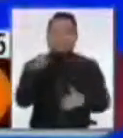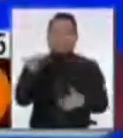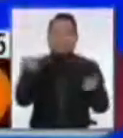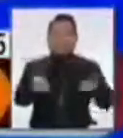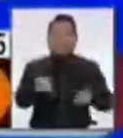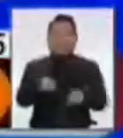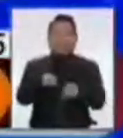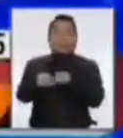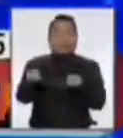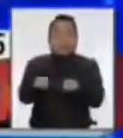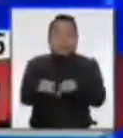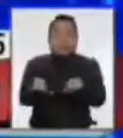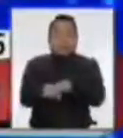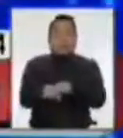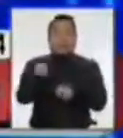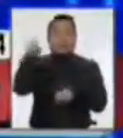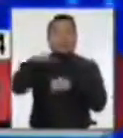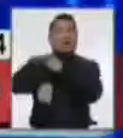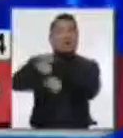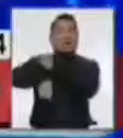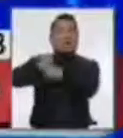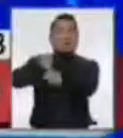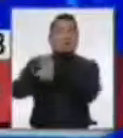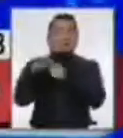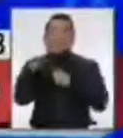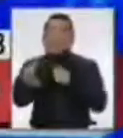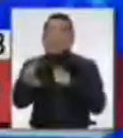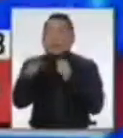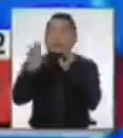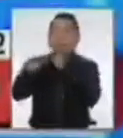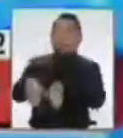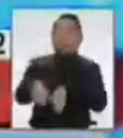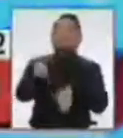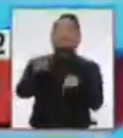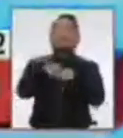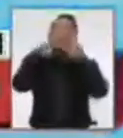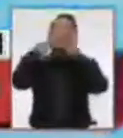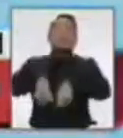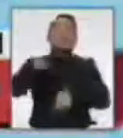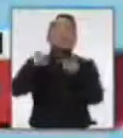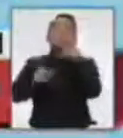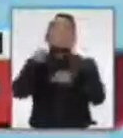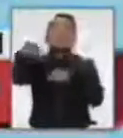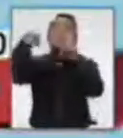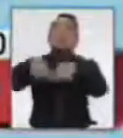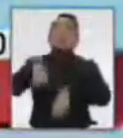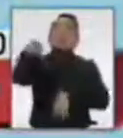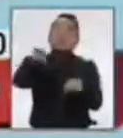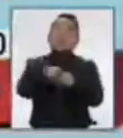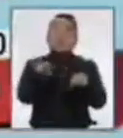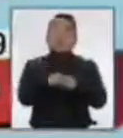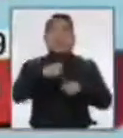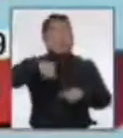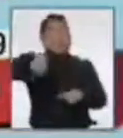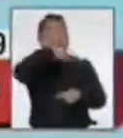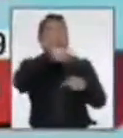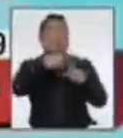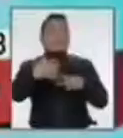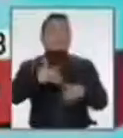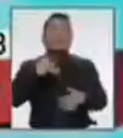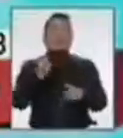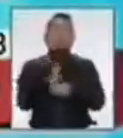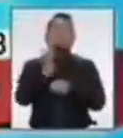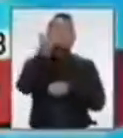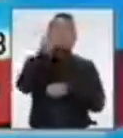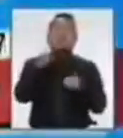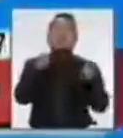uno cuelga los chimpunes en el medio de un campeonato, es abandonar a tu gente. Y eso es lo que sienten todos los vecinos